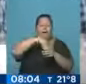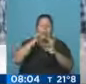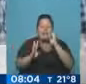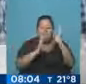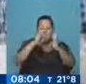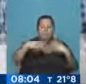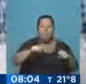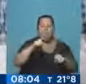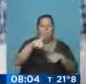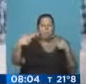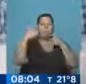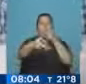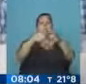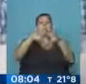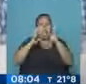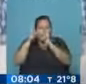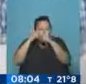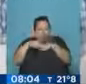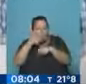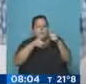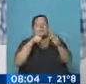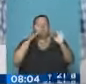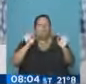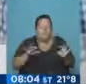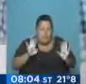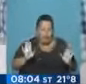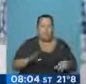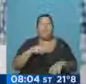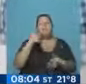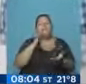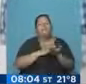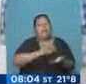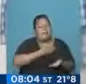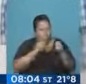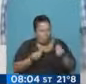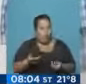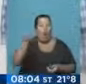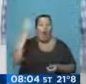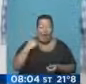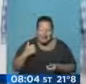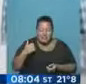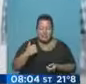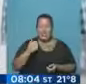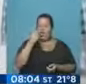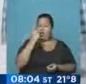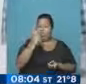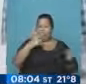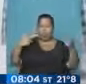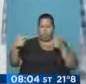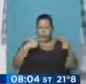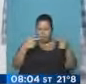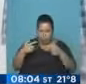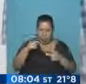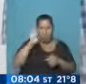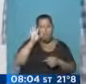pastizales aparecieron ellos disparando aparentemente. Eso es lo que se sabe. A ver, hablemos de Santa Fe porque el día de ayer hubo dos tiroteos en